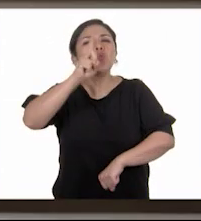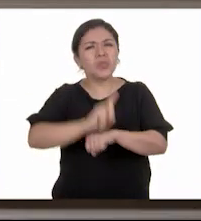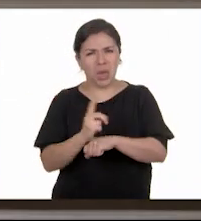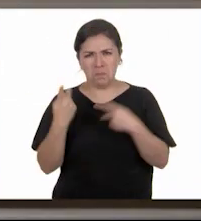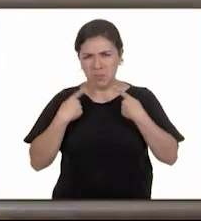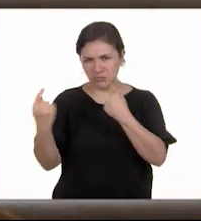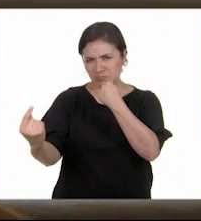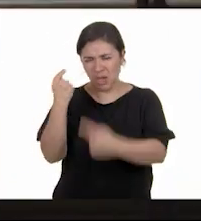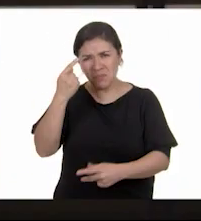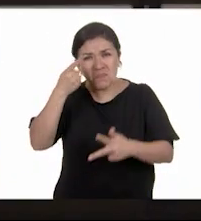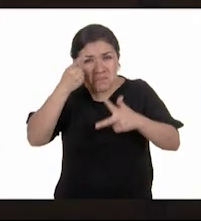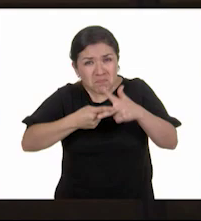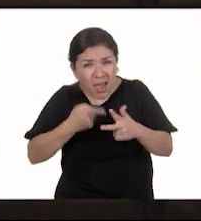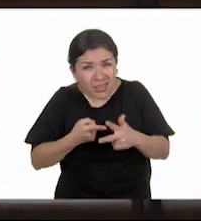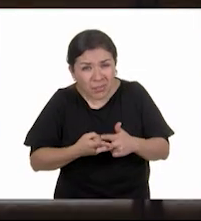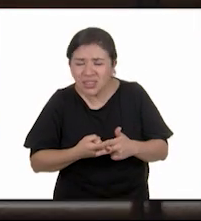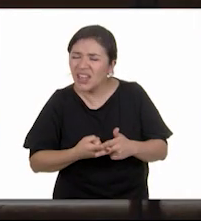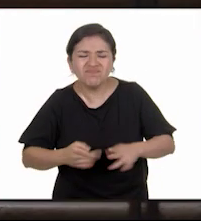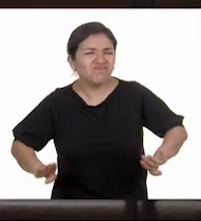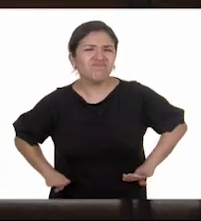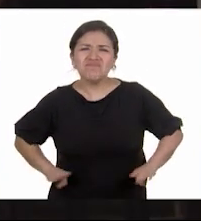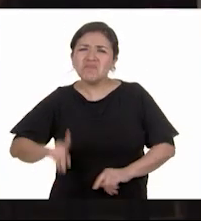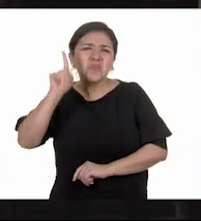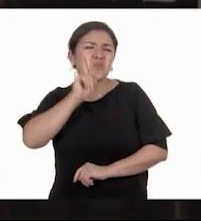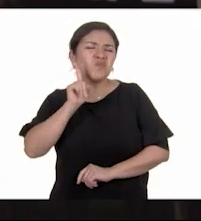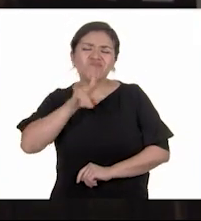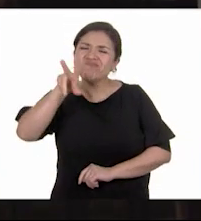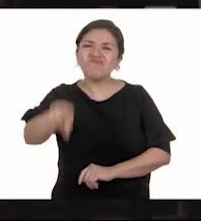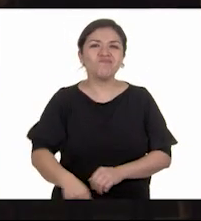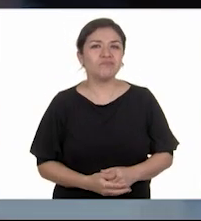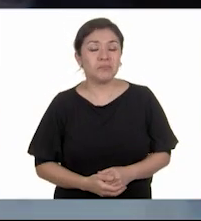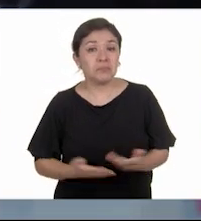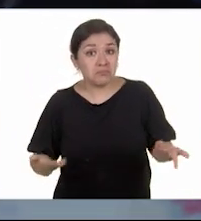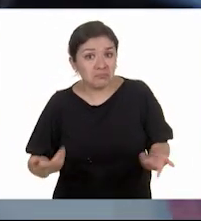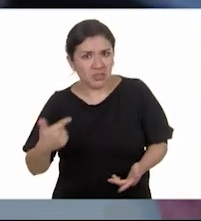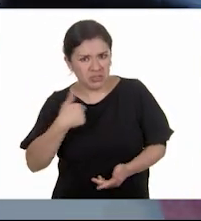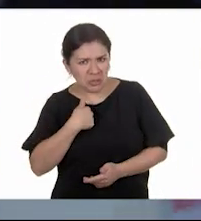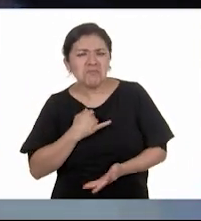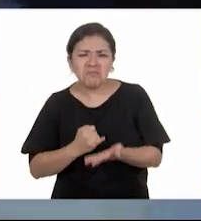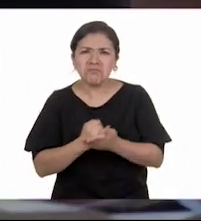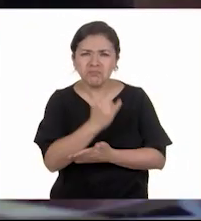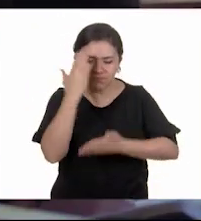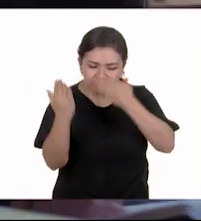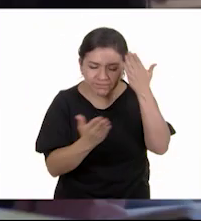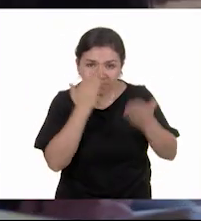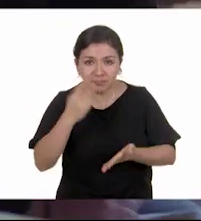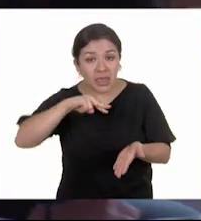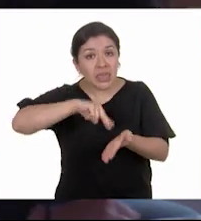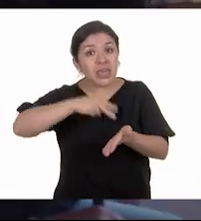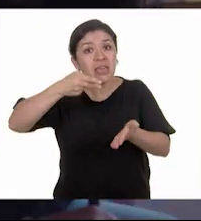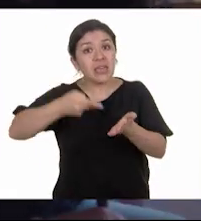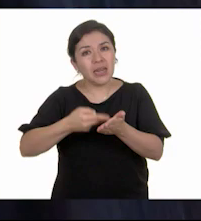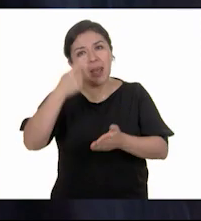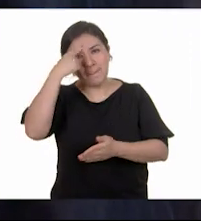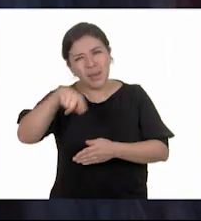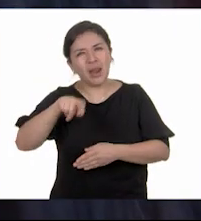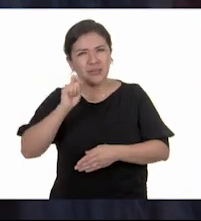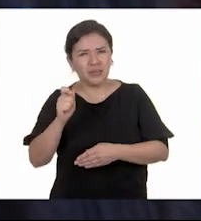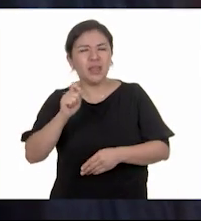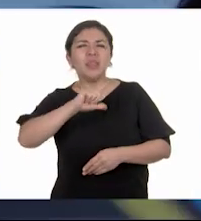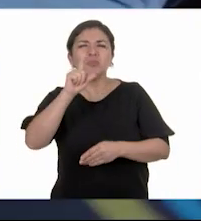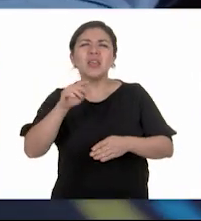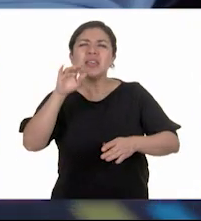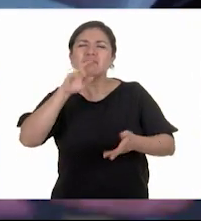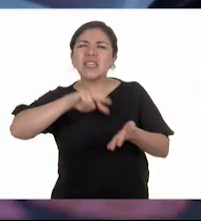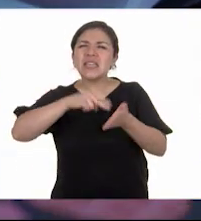dijo, las matemáticas no son para mujeres. Así que decidí estudiar ingeniería en energía y después